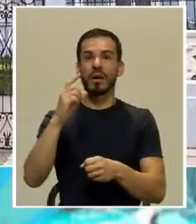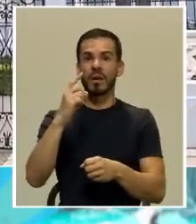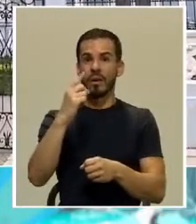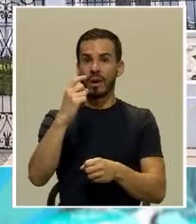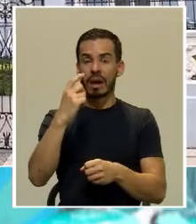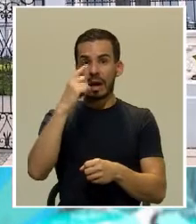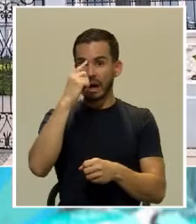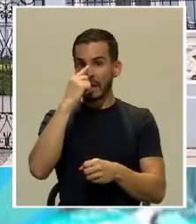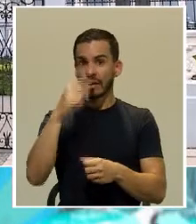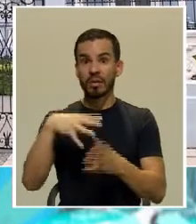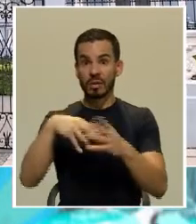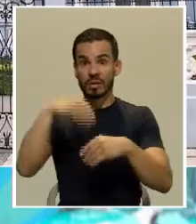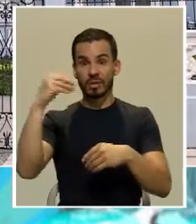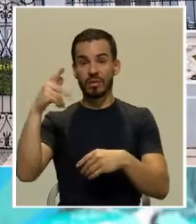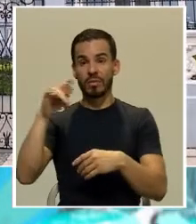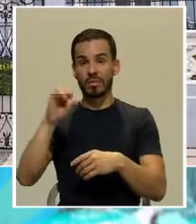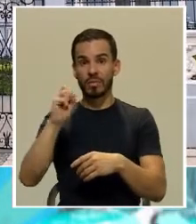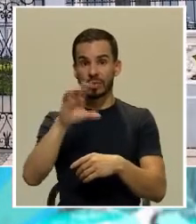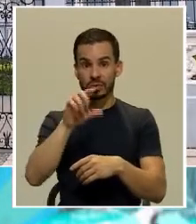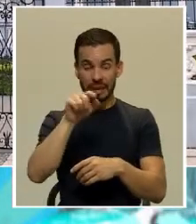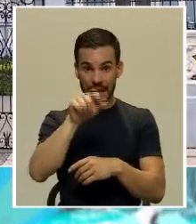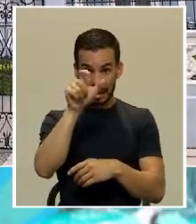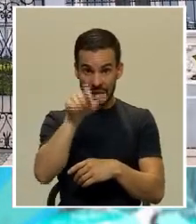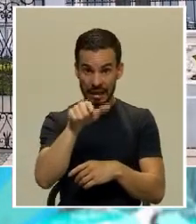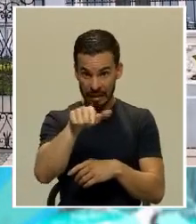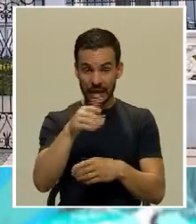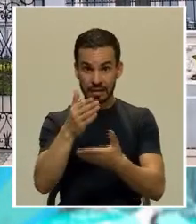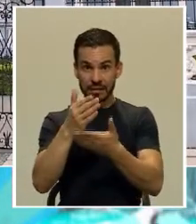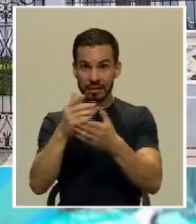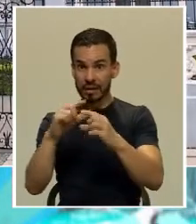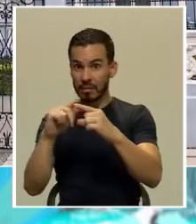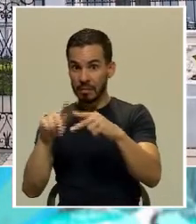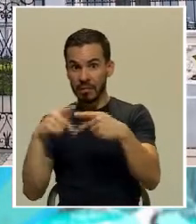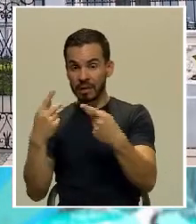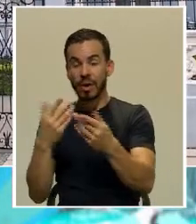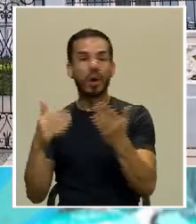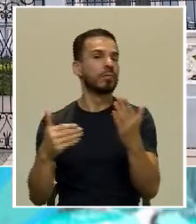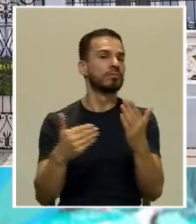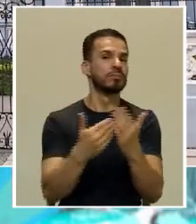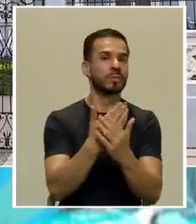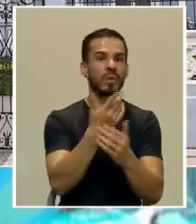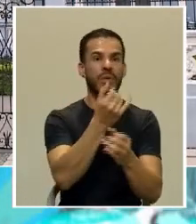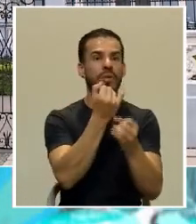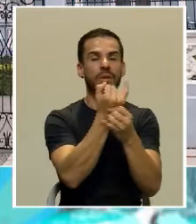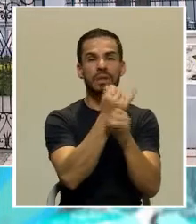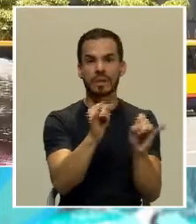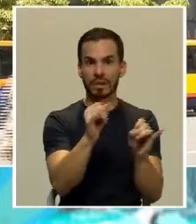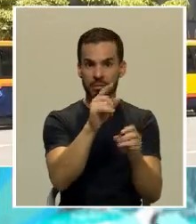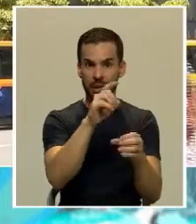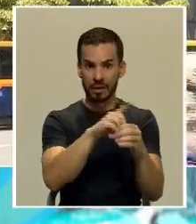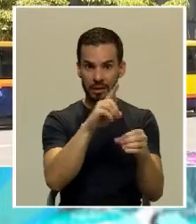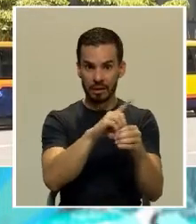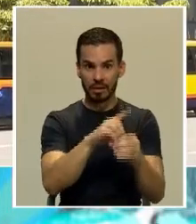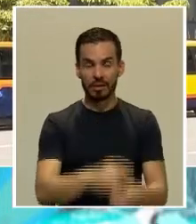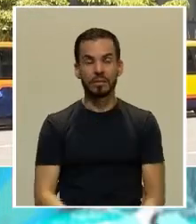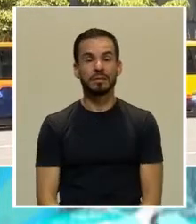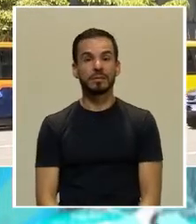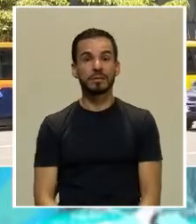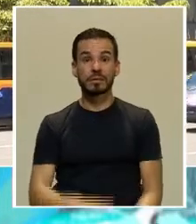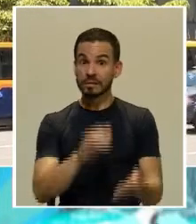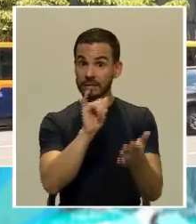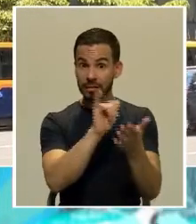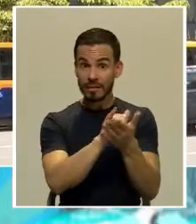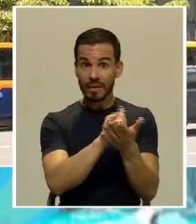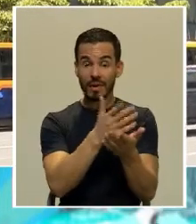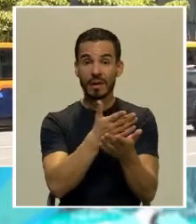salir del PUSC, él era de esta fracción y ya no es, ya es un nuevo diputado independiente. Y bueno,